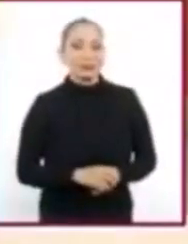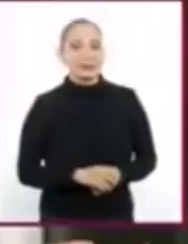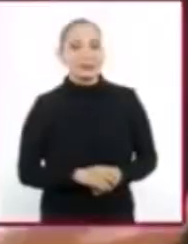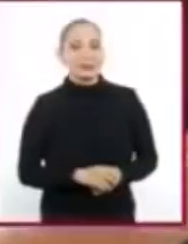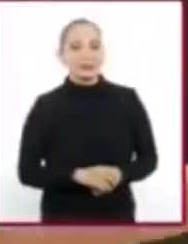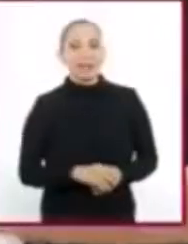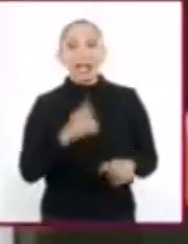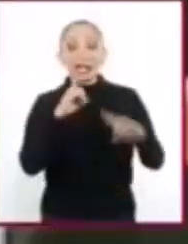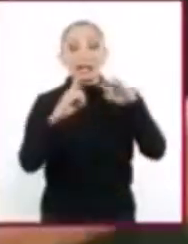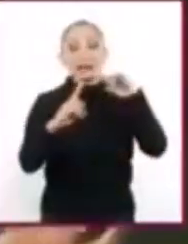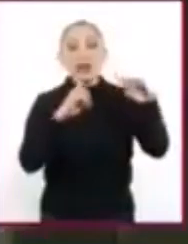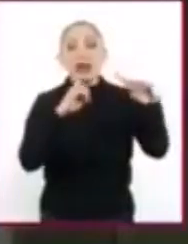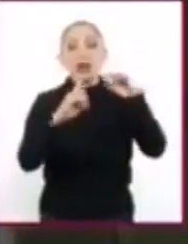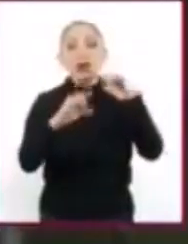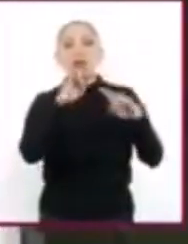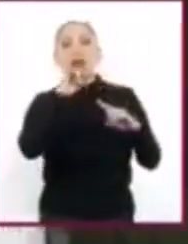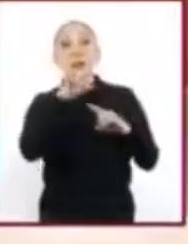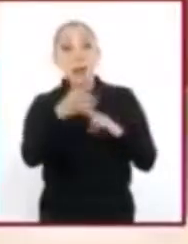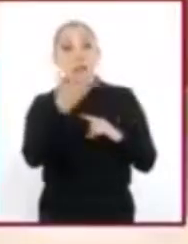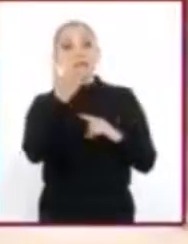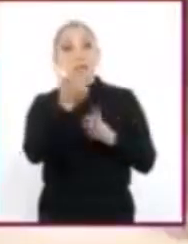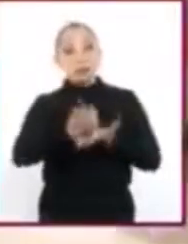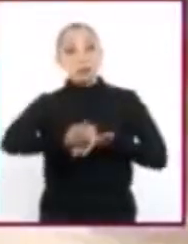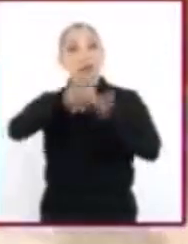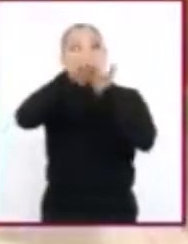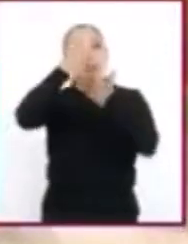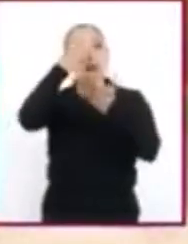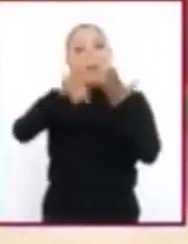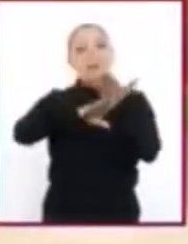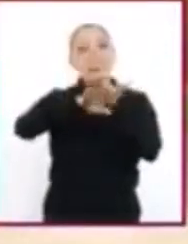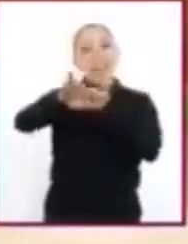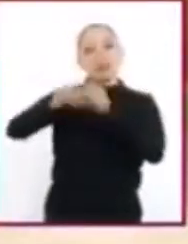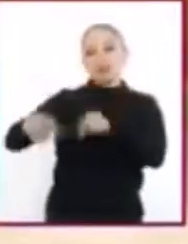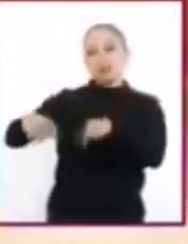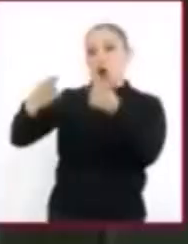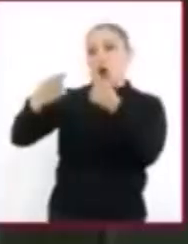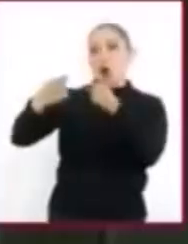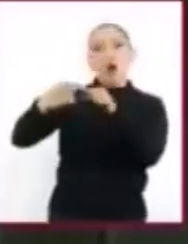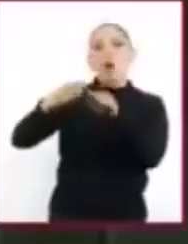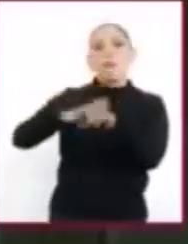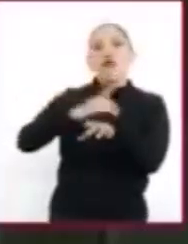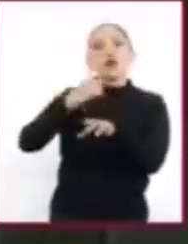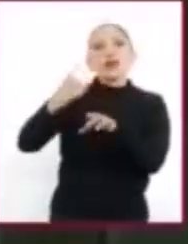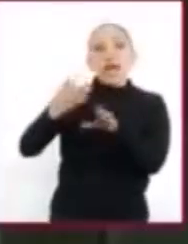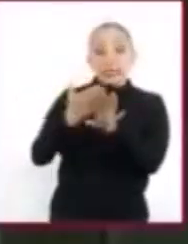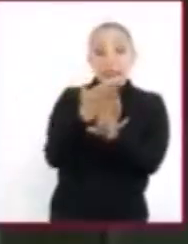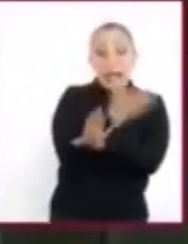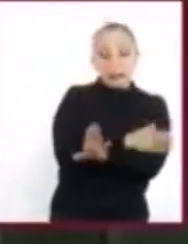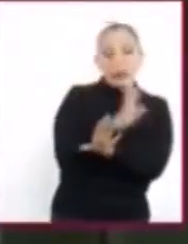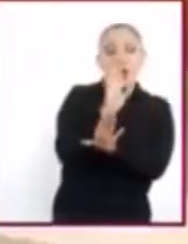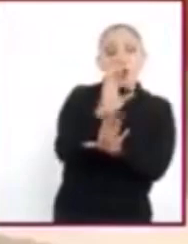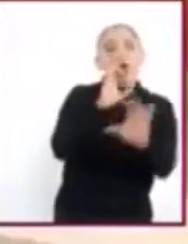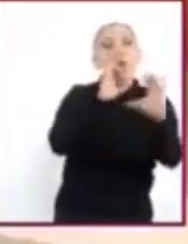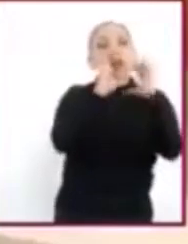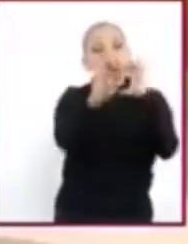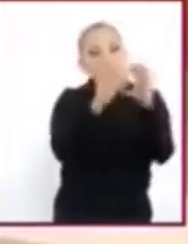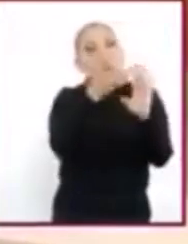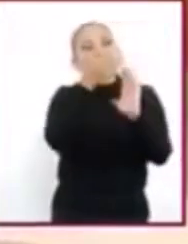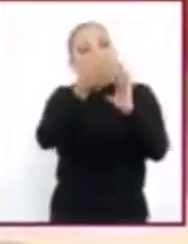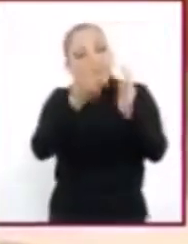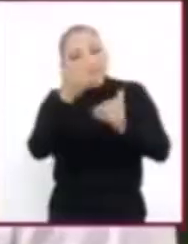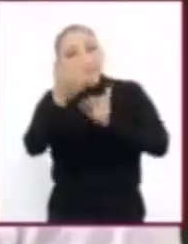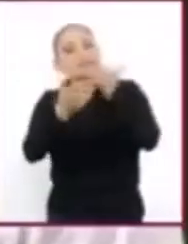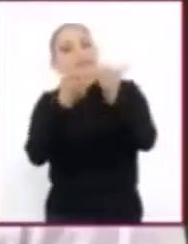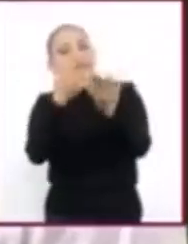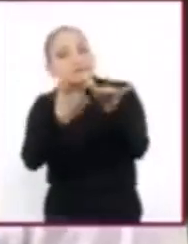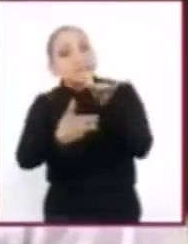El diálogo también es el mejor instrumento para prevenir conflictos, ya que en la medida en que se mantiene una comunicación constante con